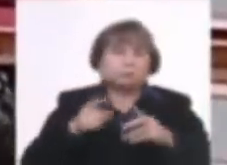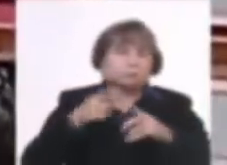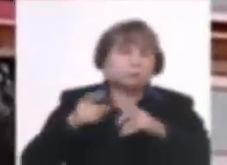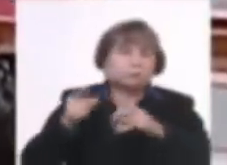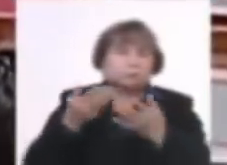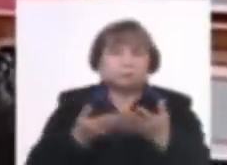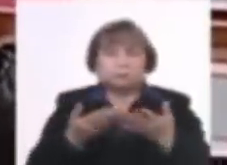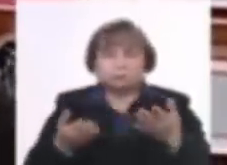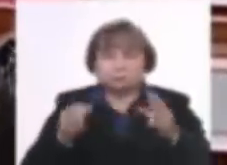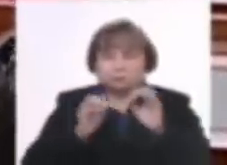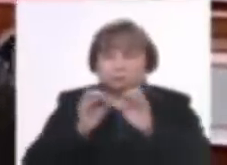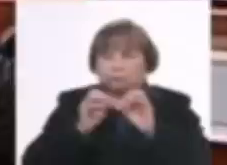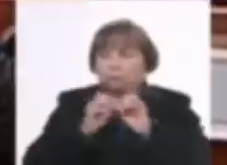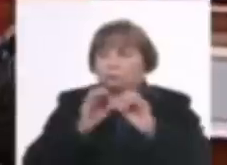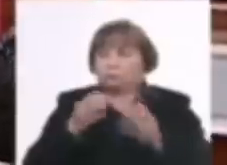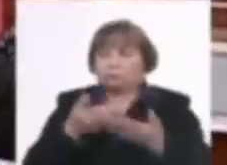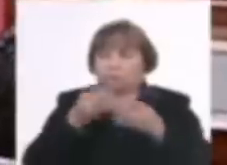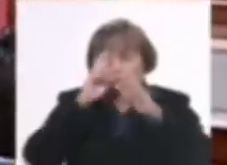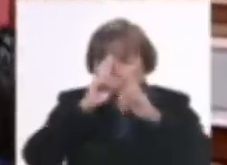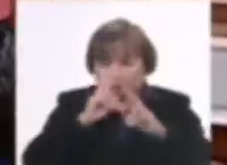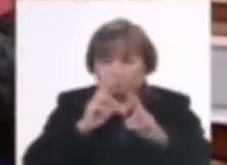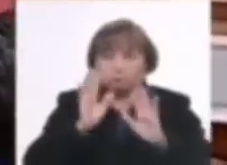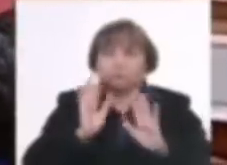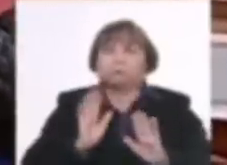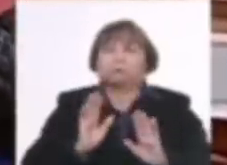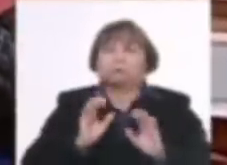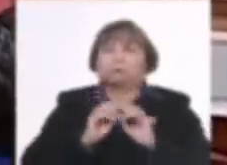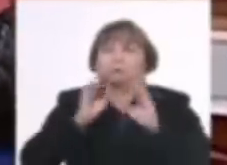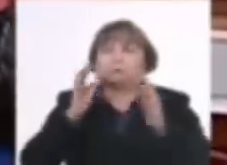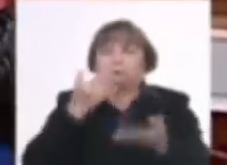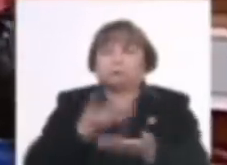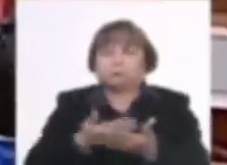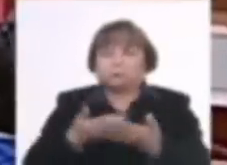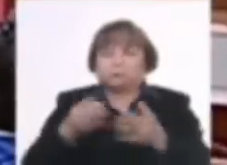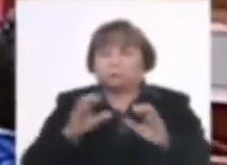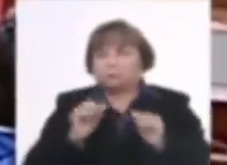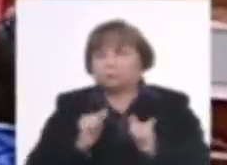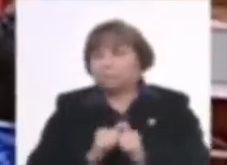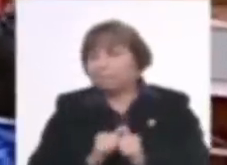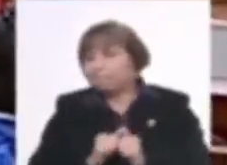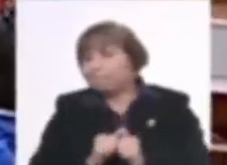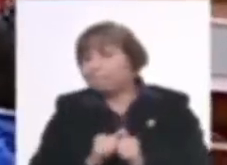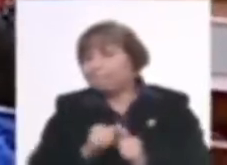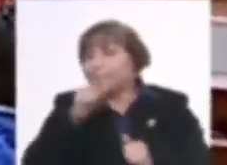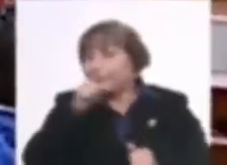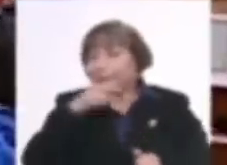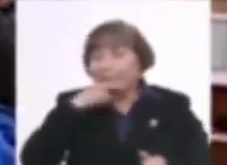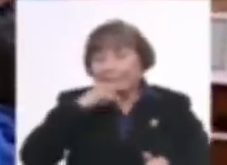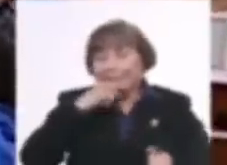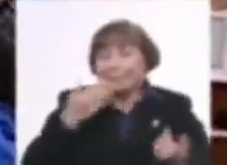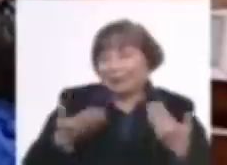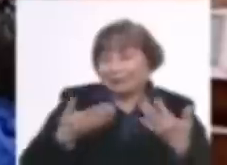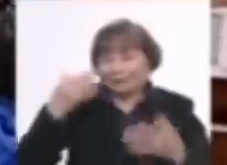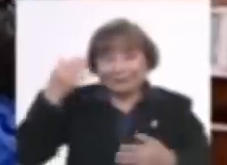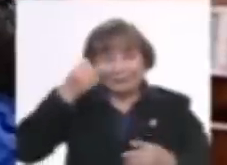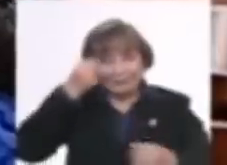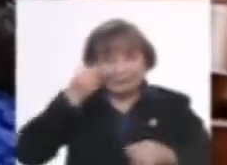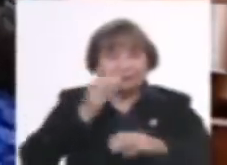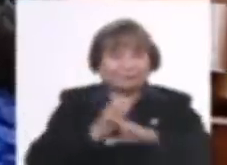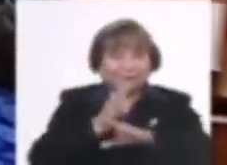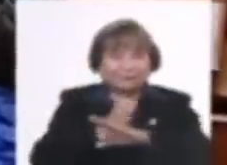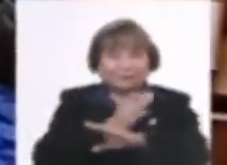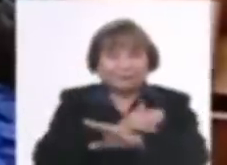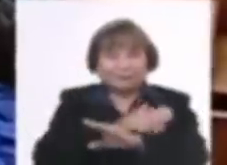muchas cosas que no me quedan claras. Yo respeto muchísimo el hecho de que ella haya logrado